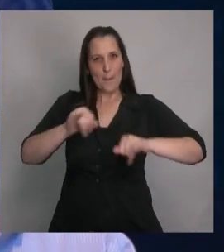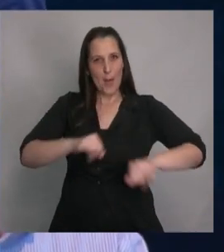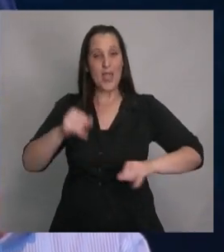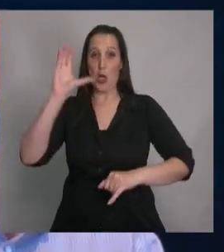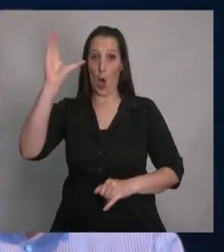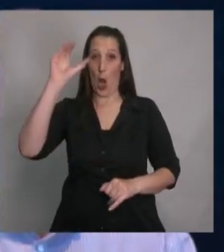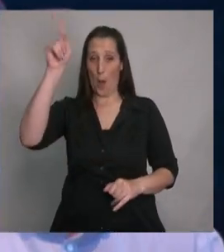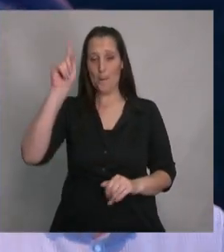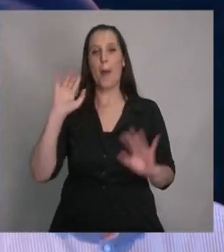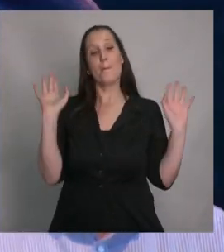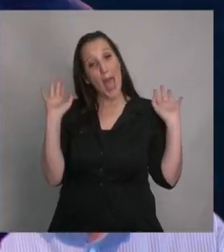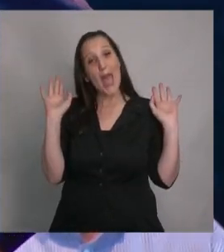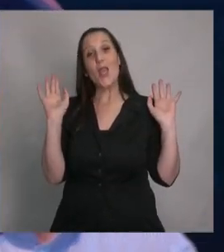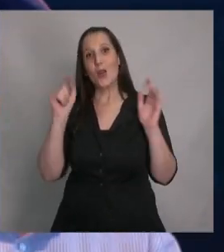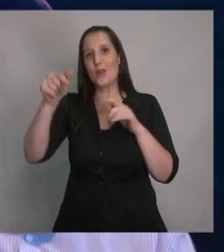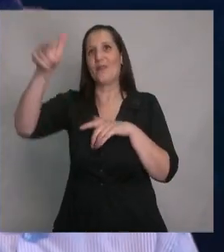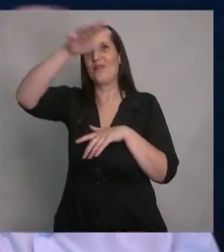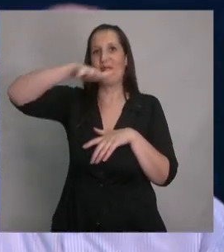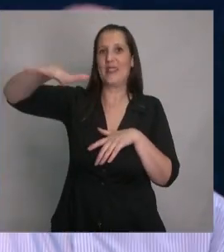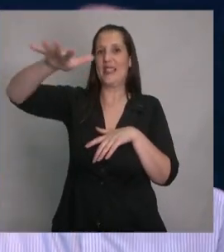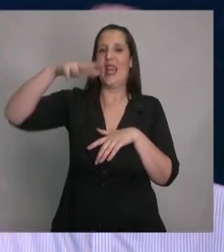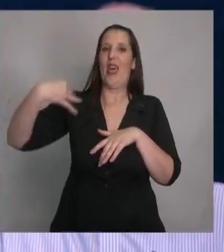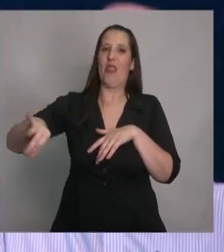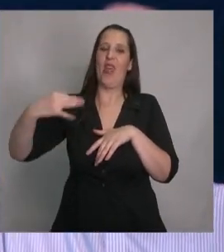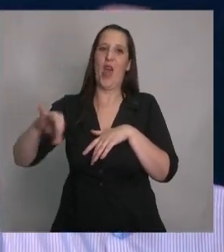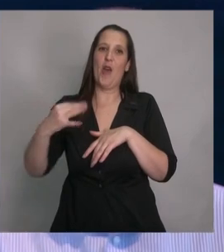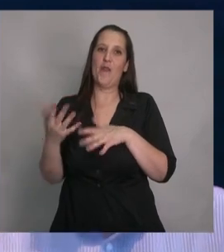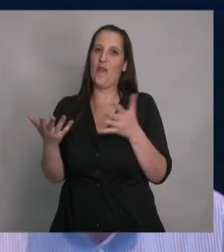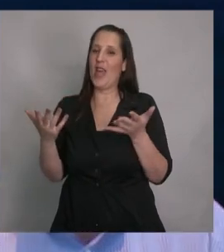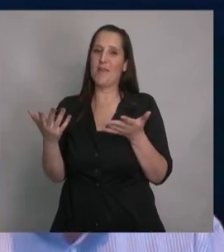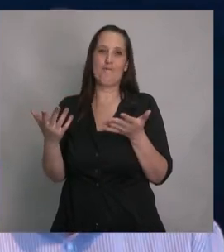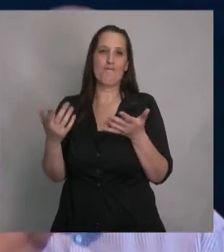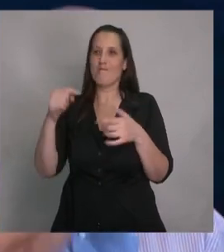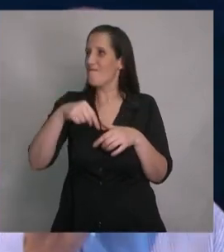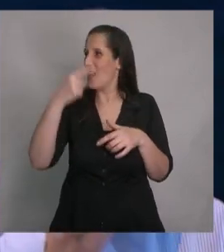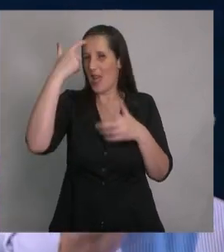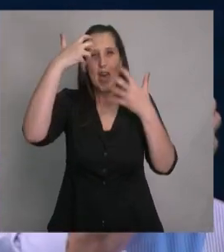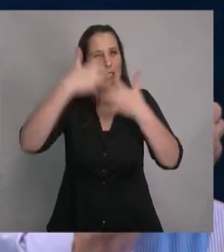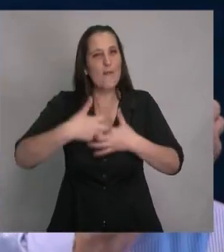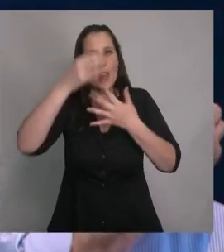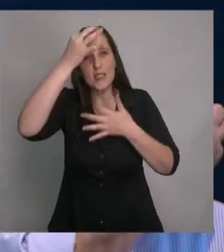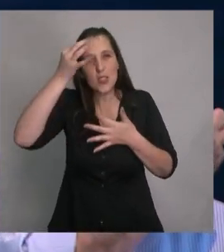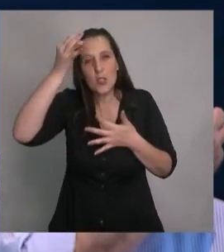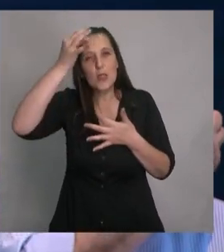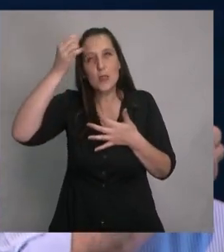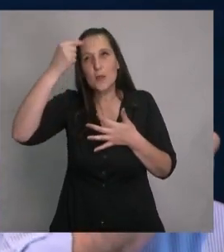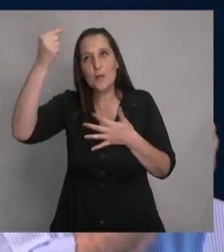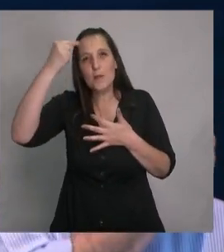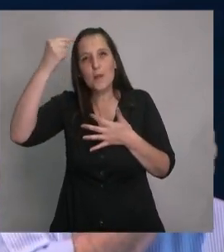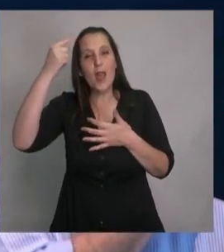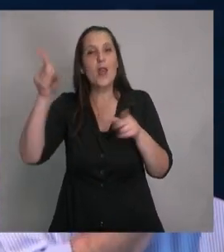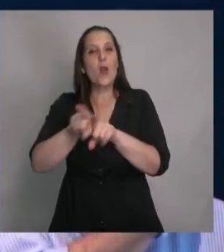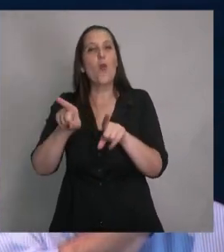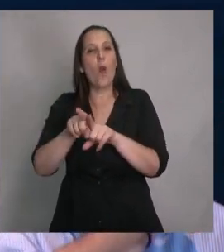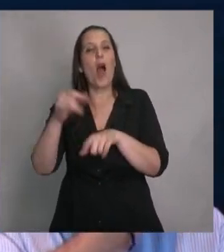el escenario obviamente tiene que ir hacia una reflexión. Como decía, el cantar de los